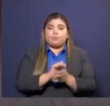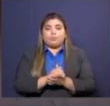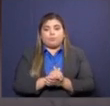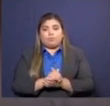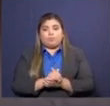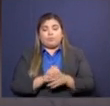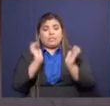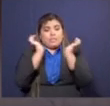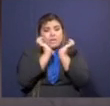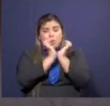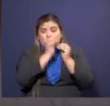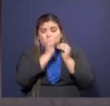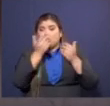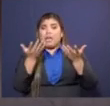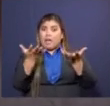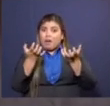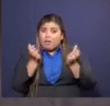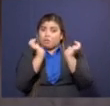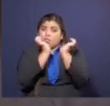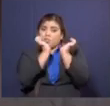que perdure en el tiempo.